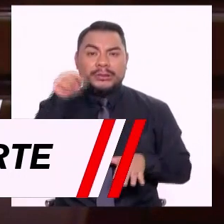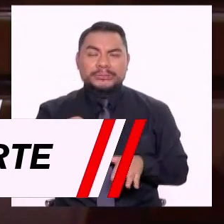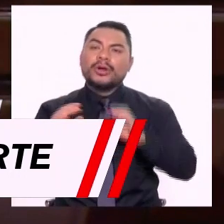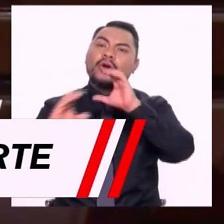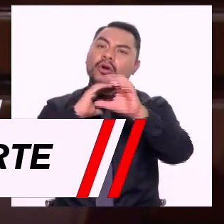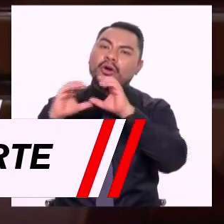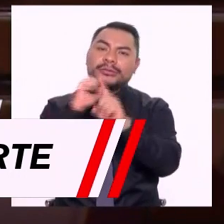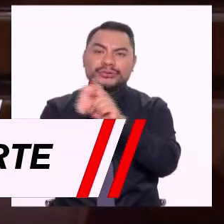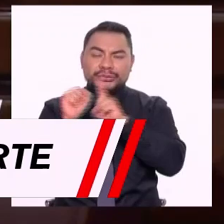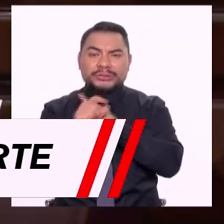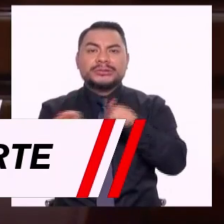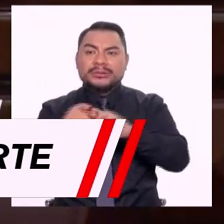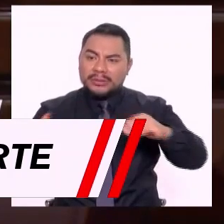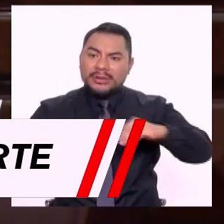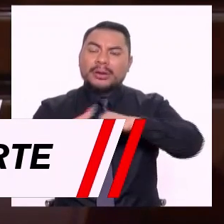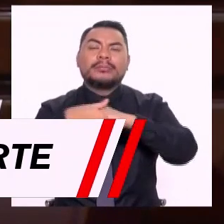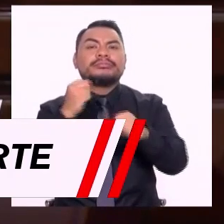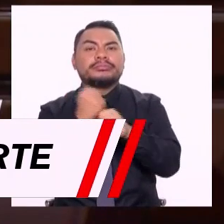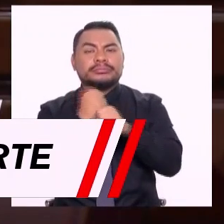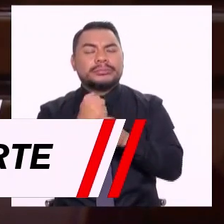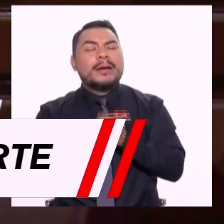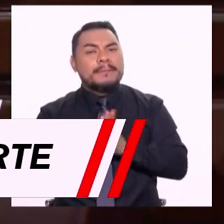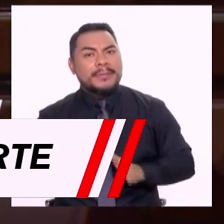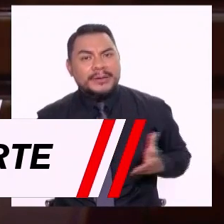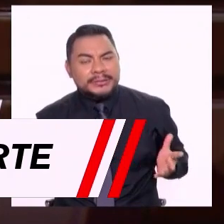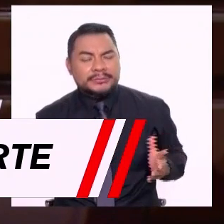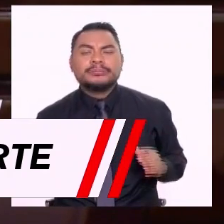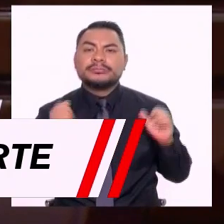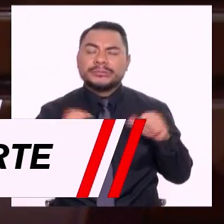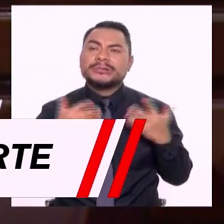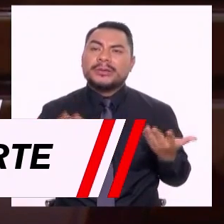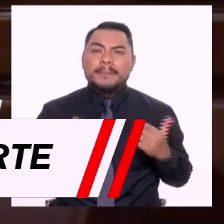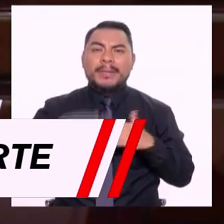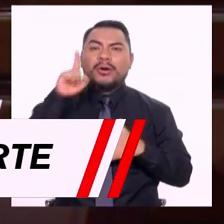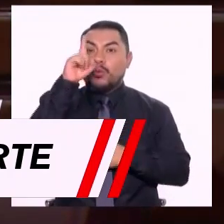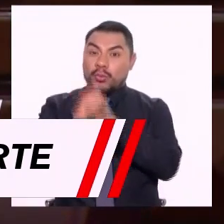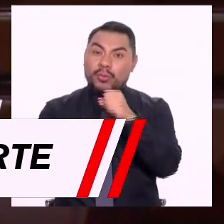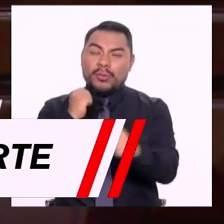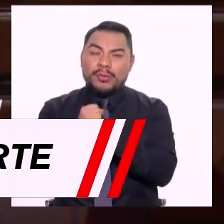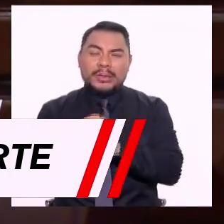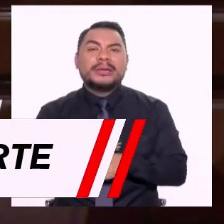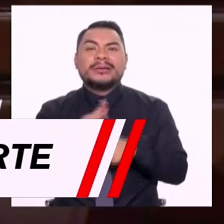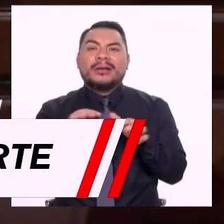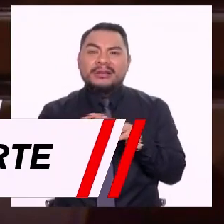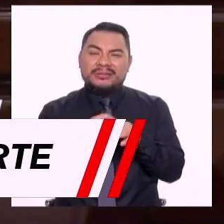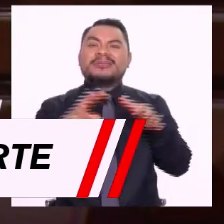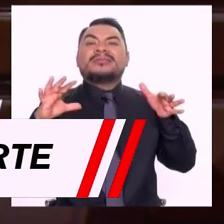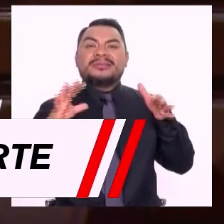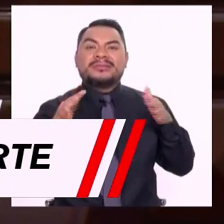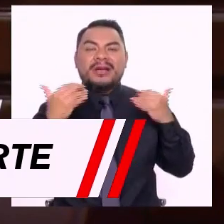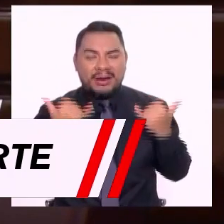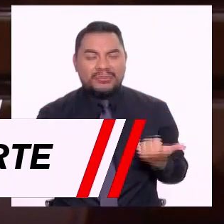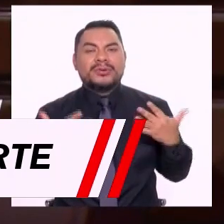Luego de más de un año de distanciamiento entre trabajadores y empleadores, nuestro